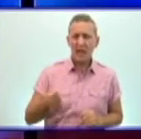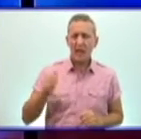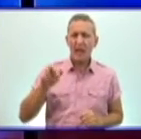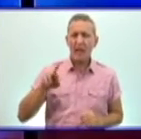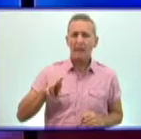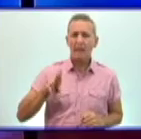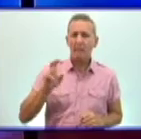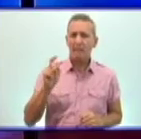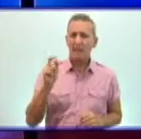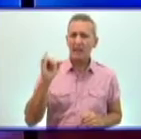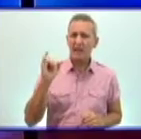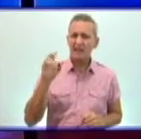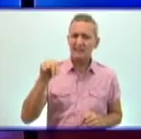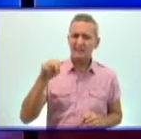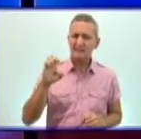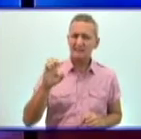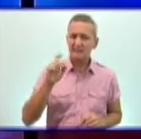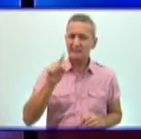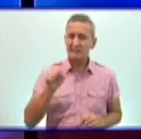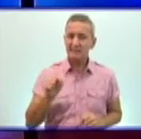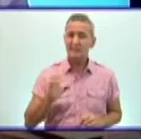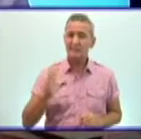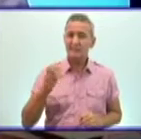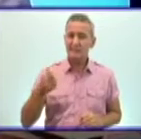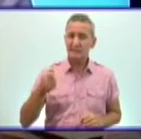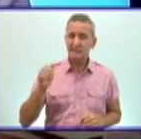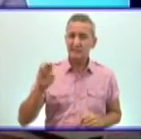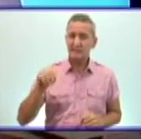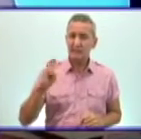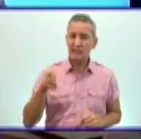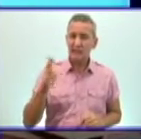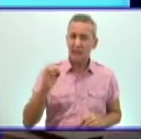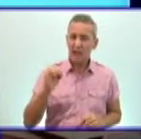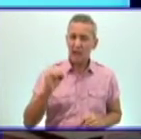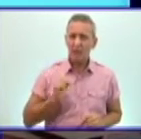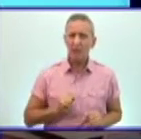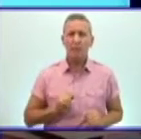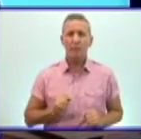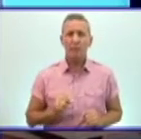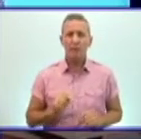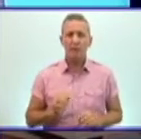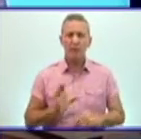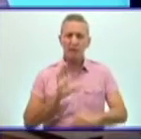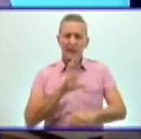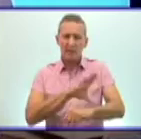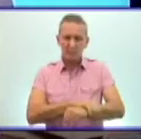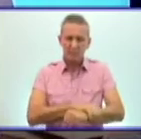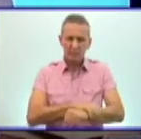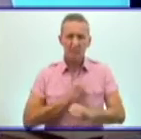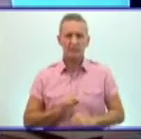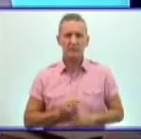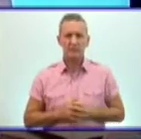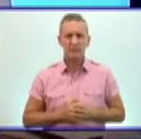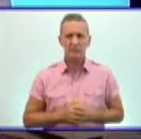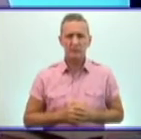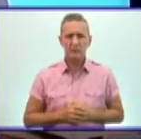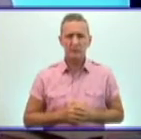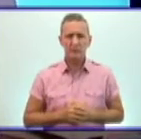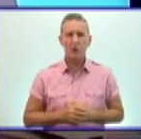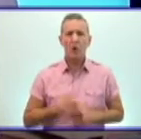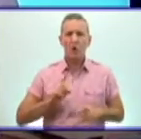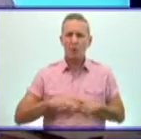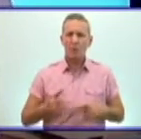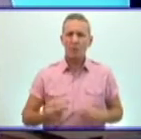digno, porque era un hombre apegado a la ley, porque era un hombre que tenía en sentido elevado el